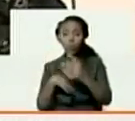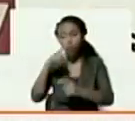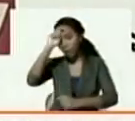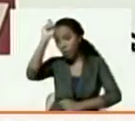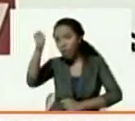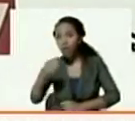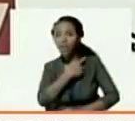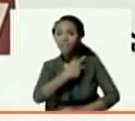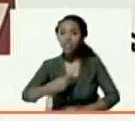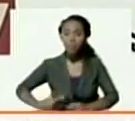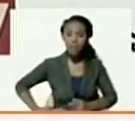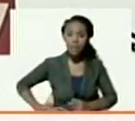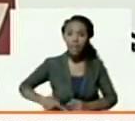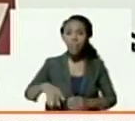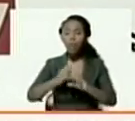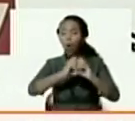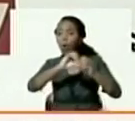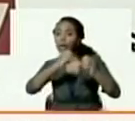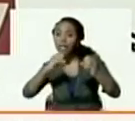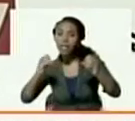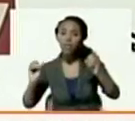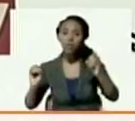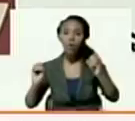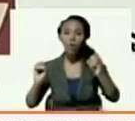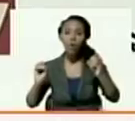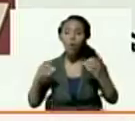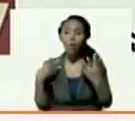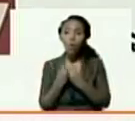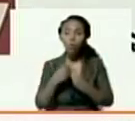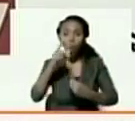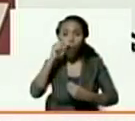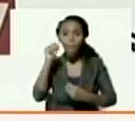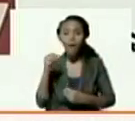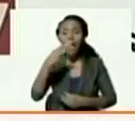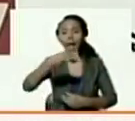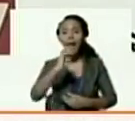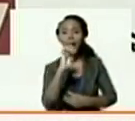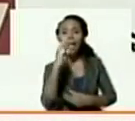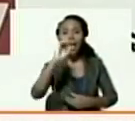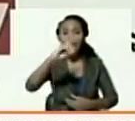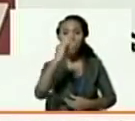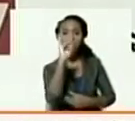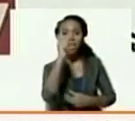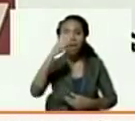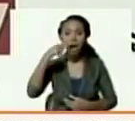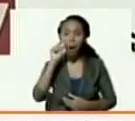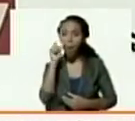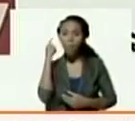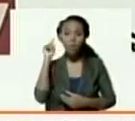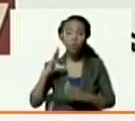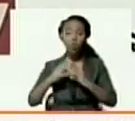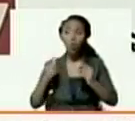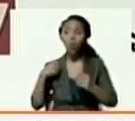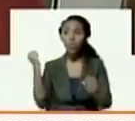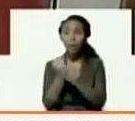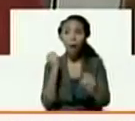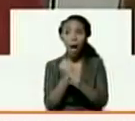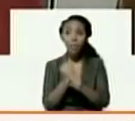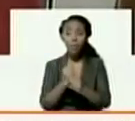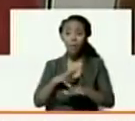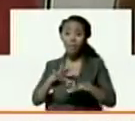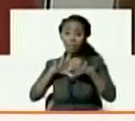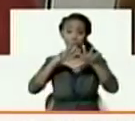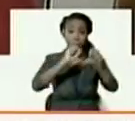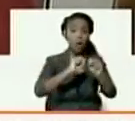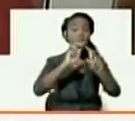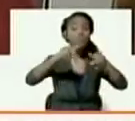la vicepresidencia de organización con Julio León Heredia, toda la dirección nacional, que estamos trabajando para alcanzar este